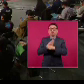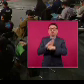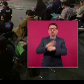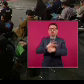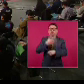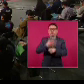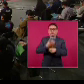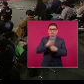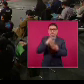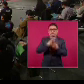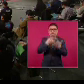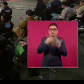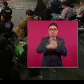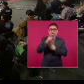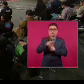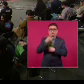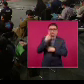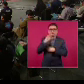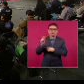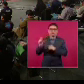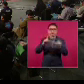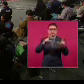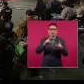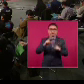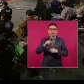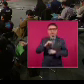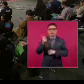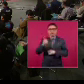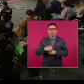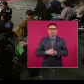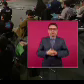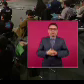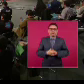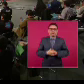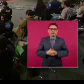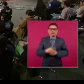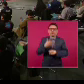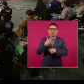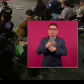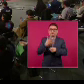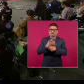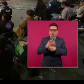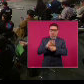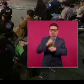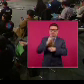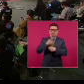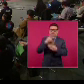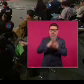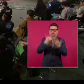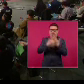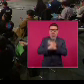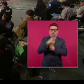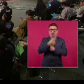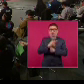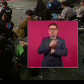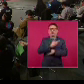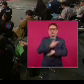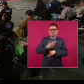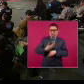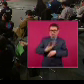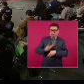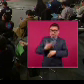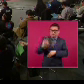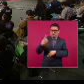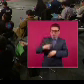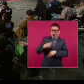quinto proyecto en la siguiente lámina, en la siguiente. Un quinto proyecto que nos solicitó el señor presidente, que